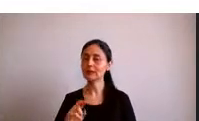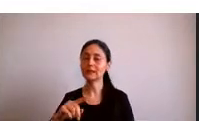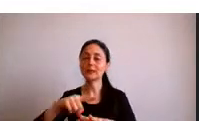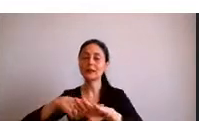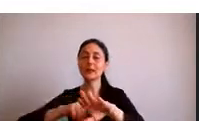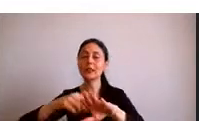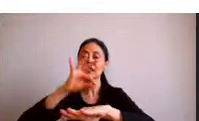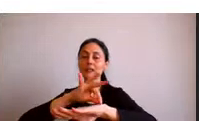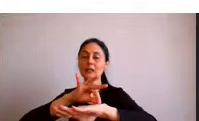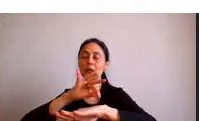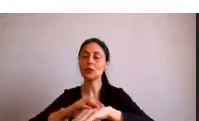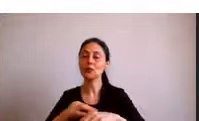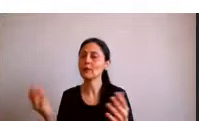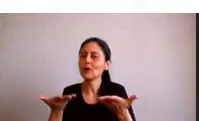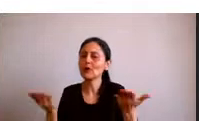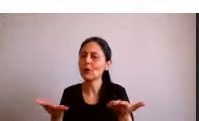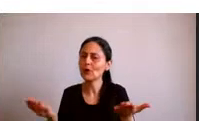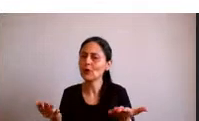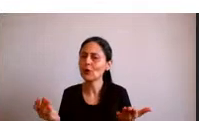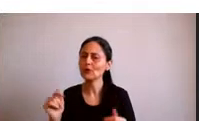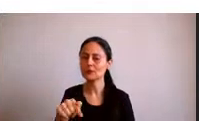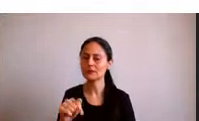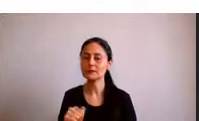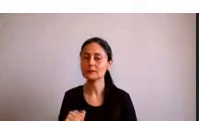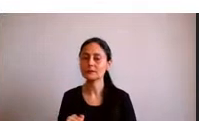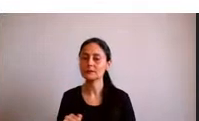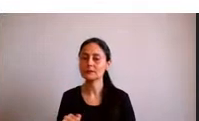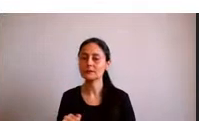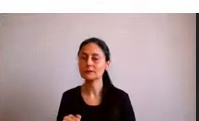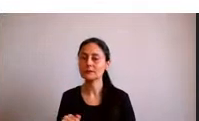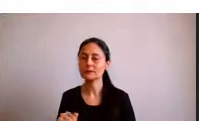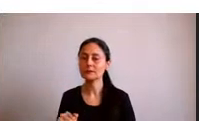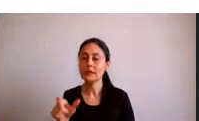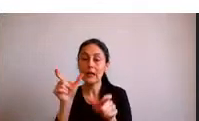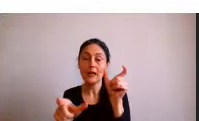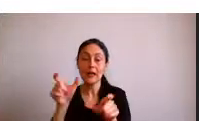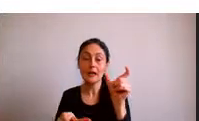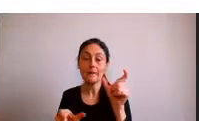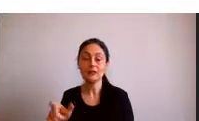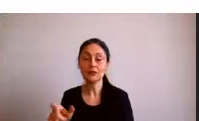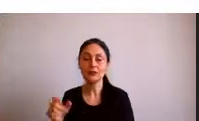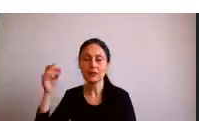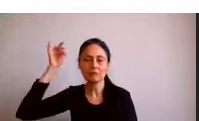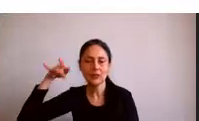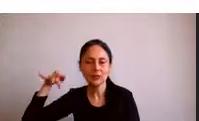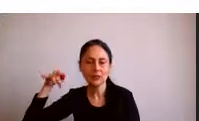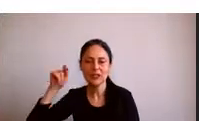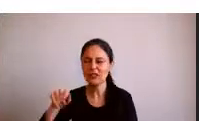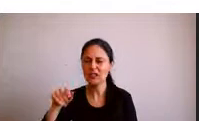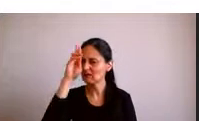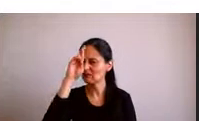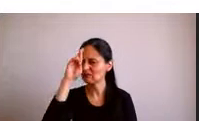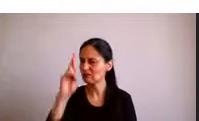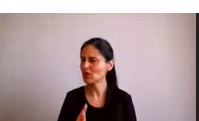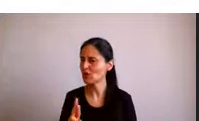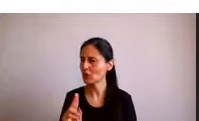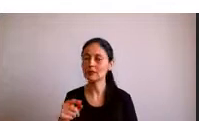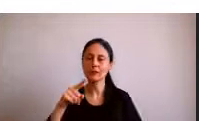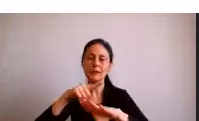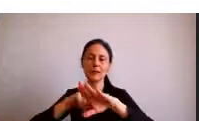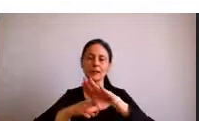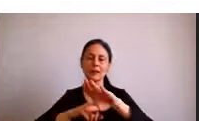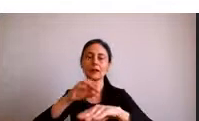médico no por todo el mundo está muy claro y nos pasa. A mí también me quedó muy claro